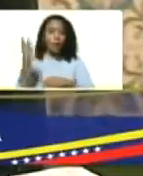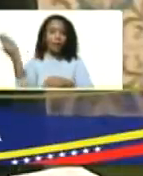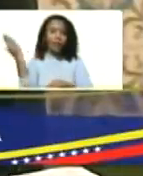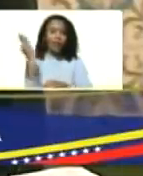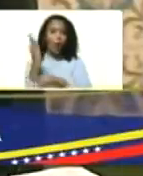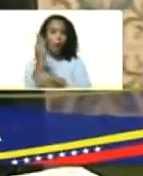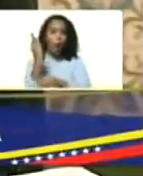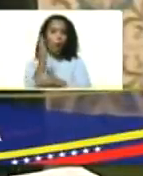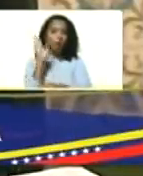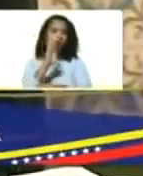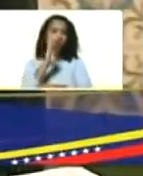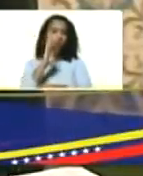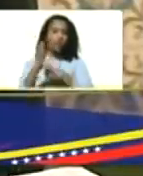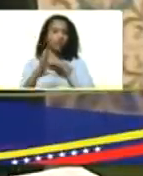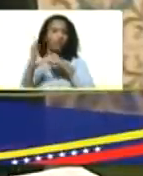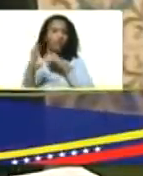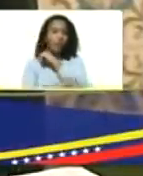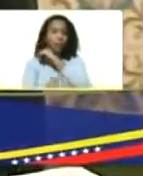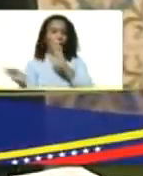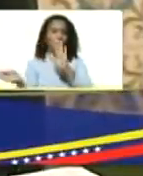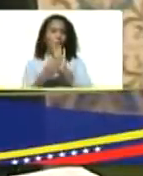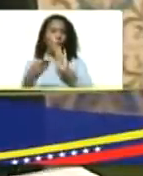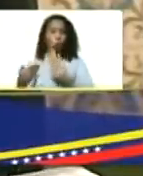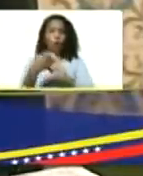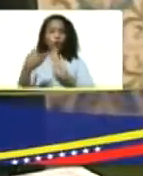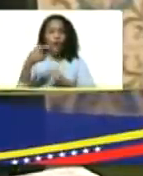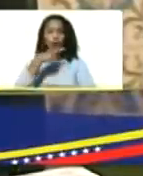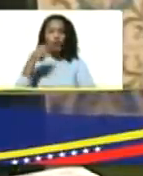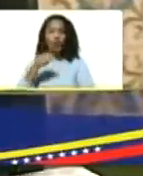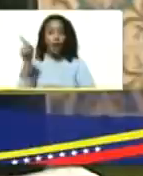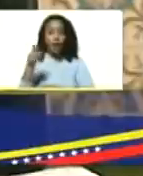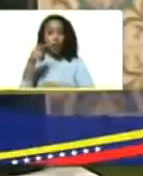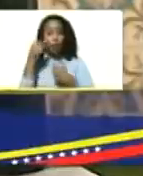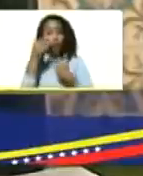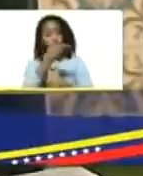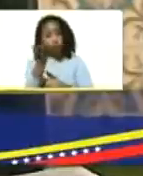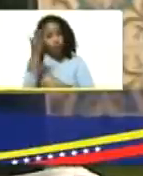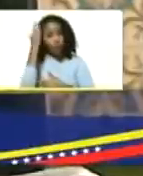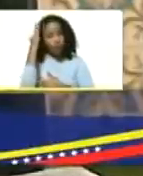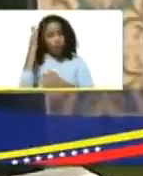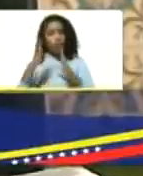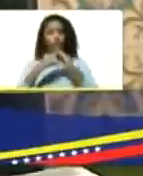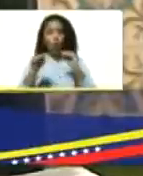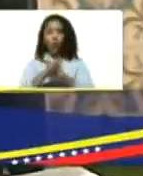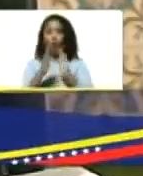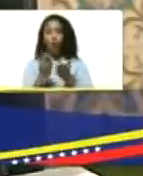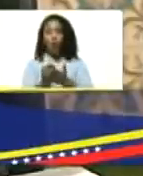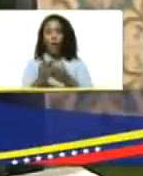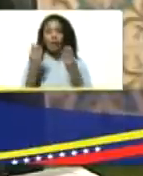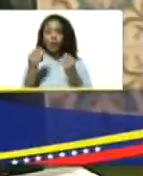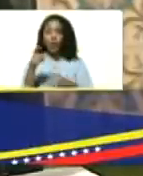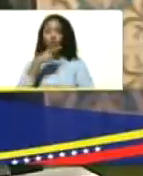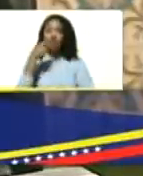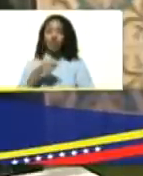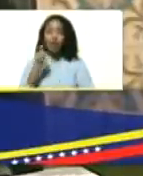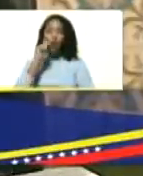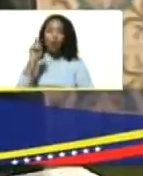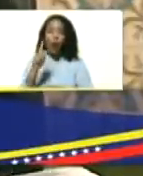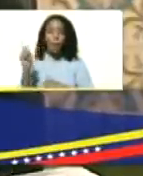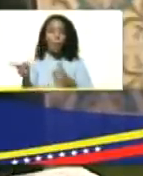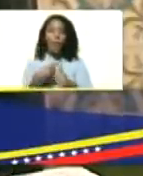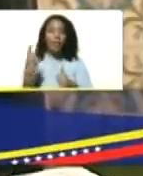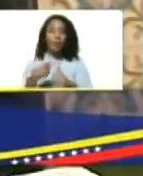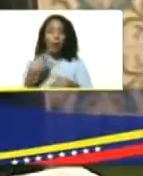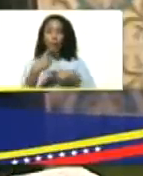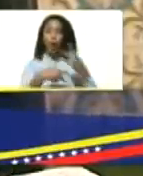ilícitas de encuestas contra rusia eso rusia como ustedes lo sabe y todo el mundo tanto rusia como ucrania se uno de los principales